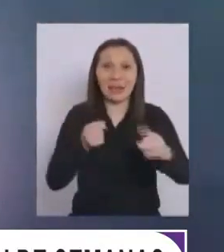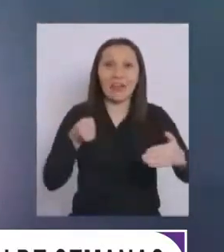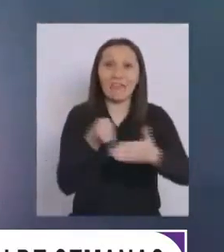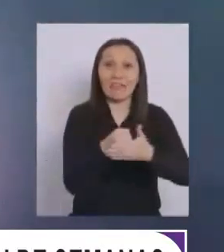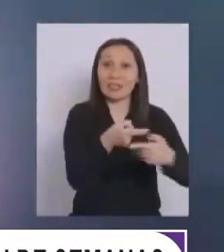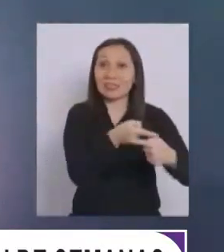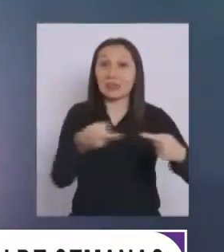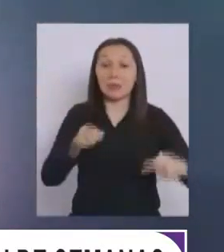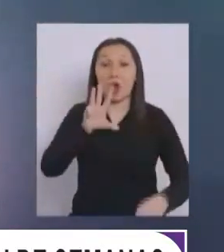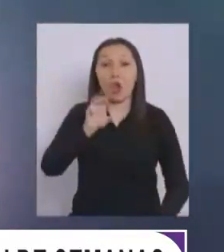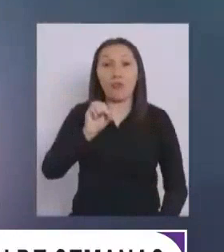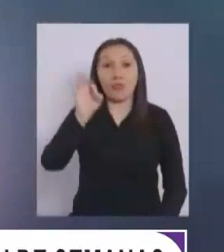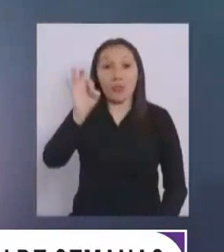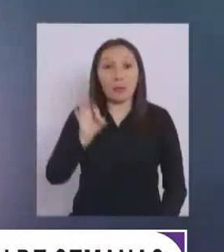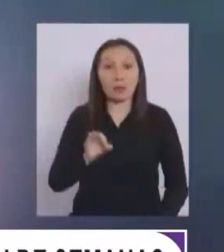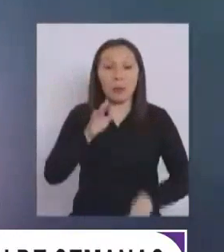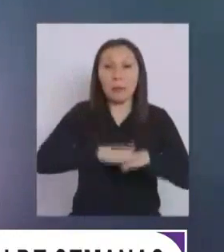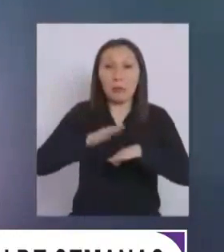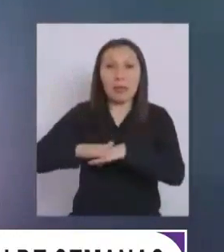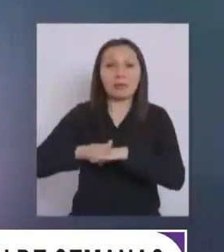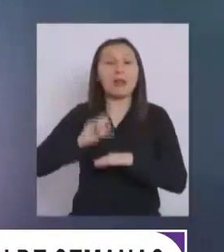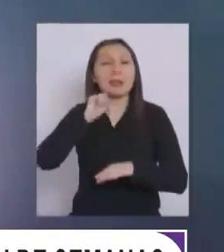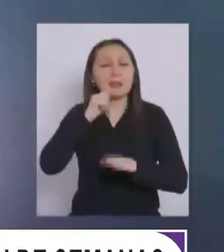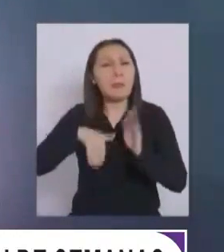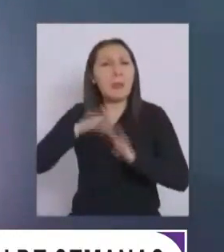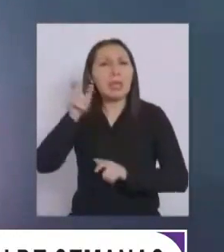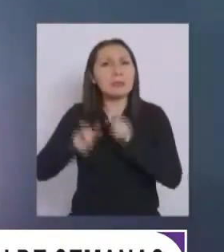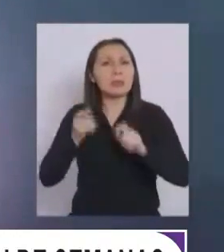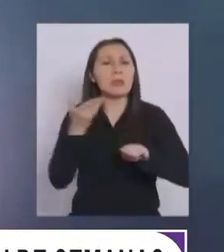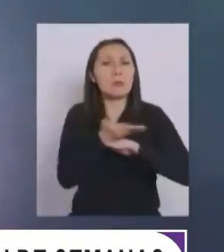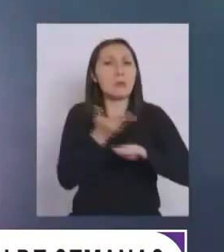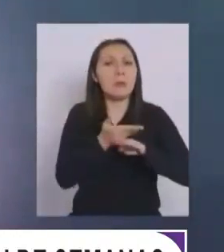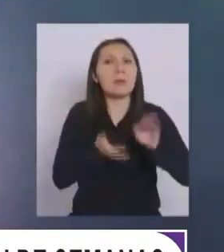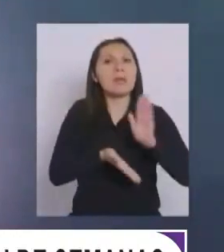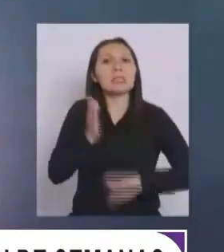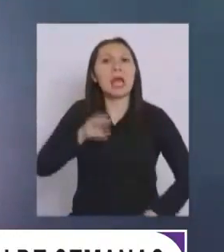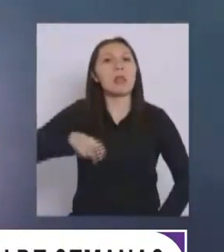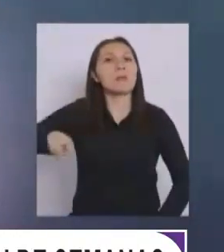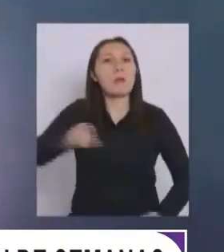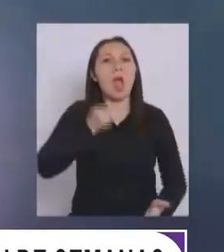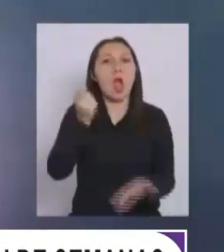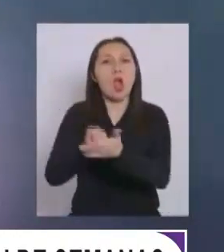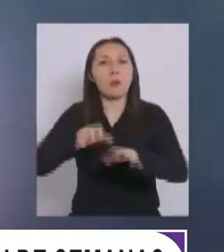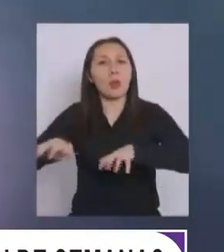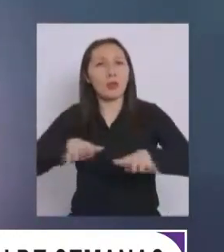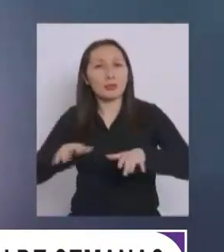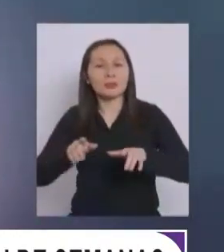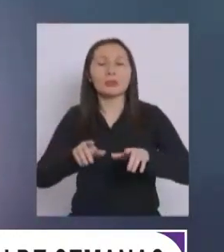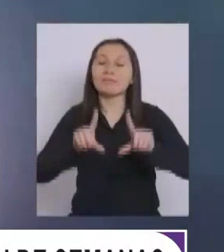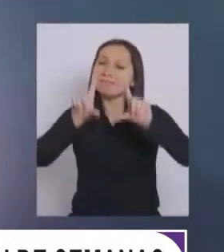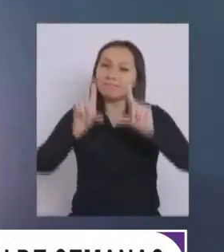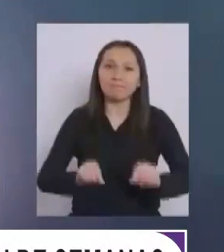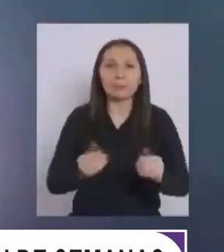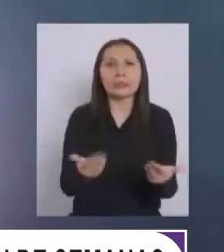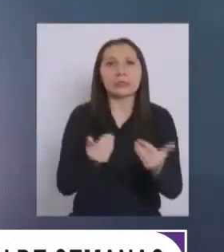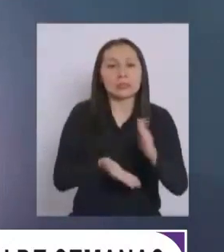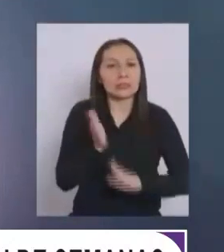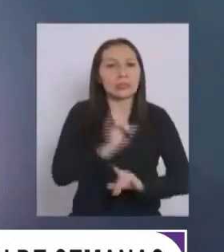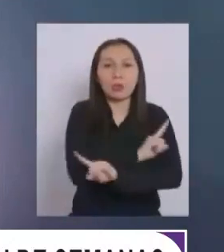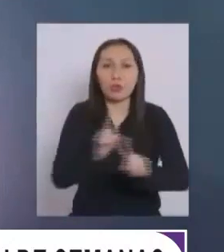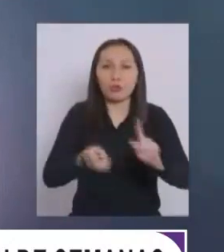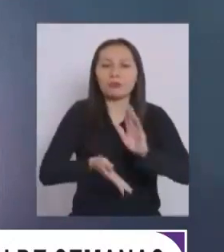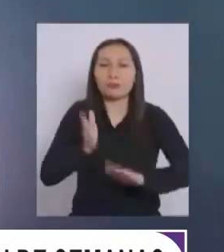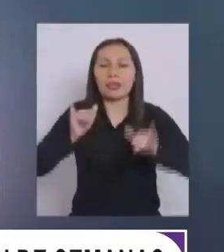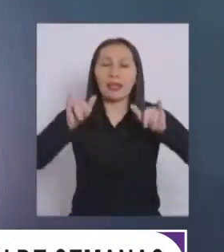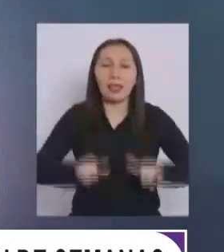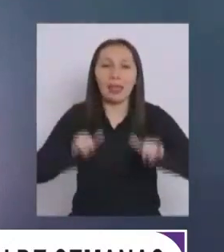de semana, más del 90% de los permisos son los permisos de desplazamiento personal y necesitamos que las personas disminuyan su desplazamiento y se queden